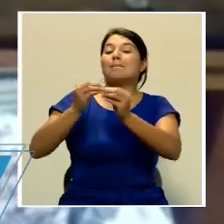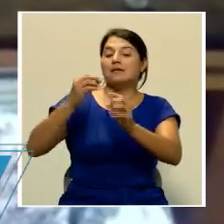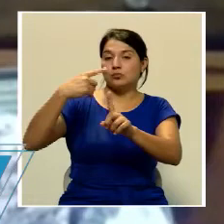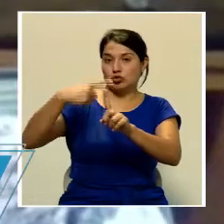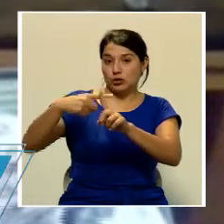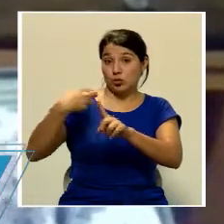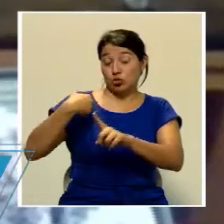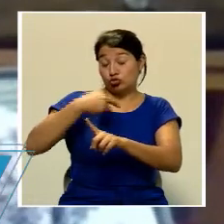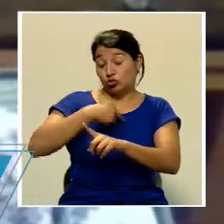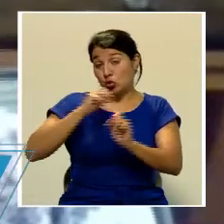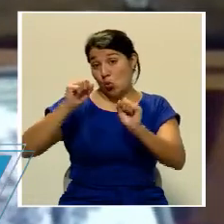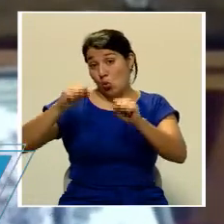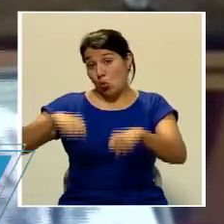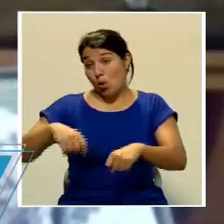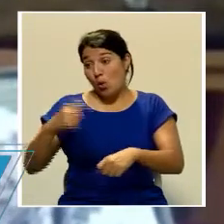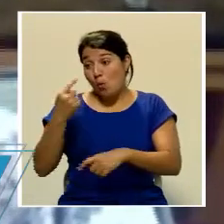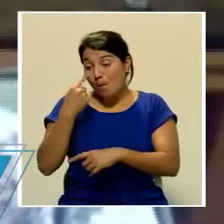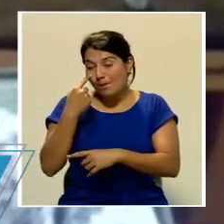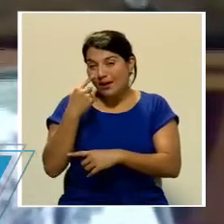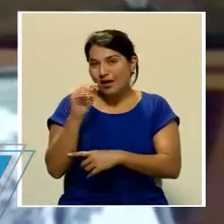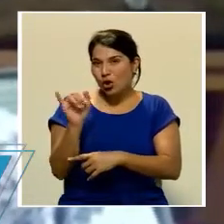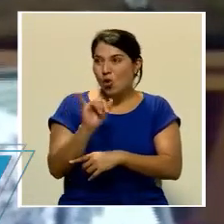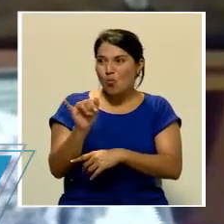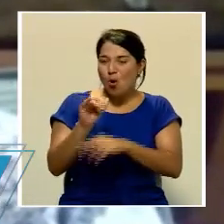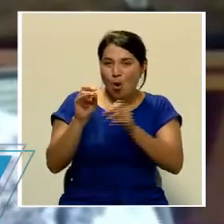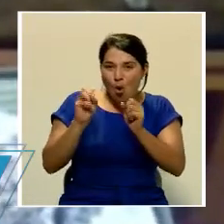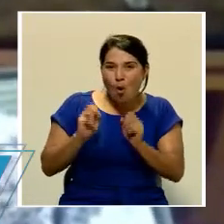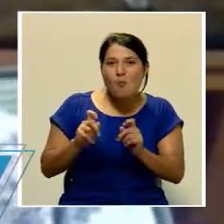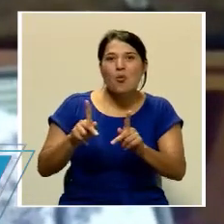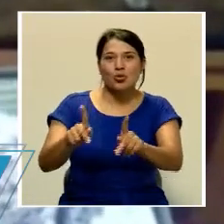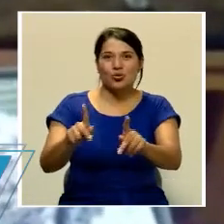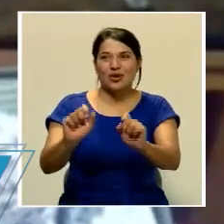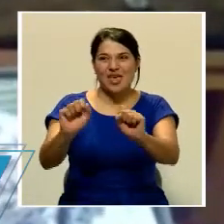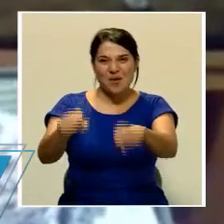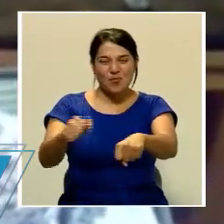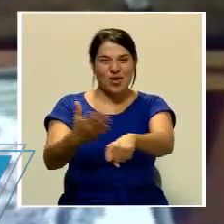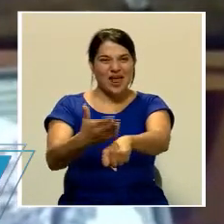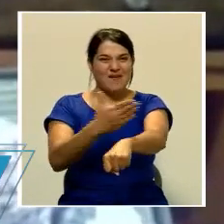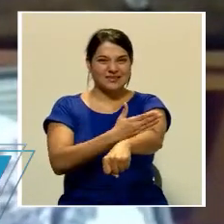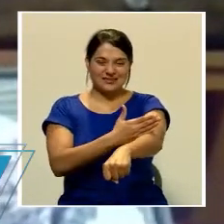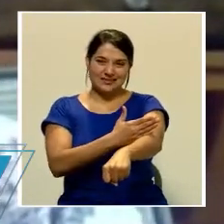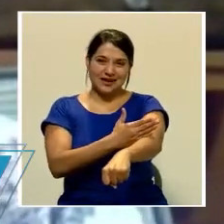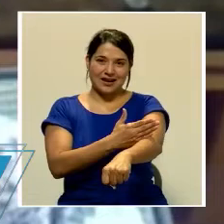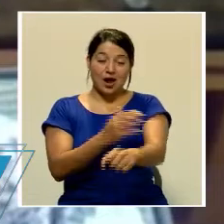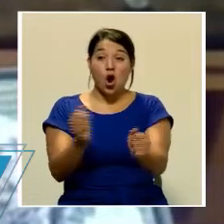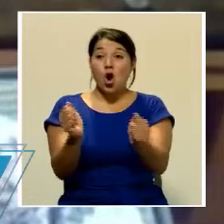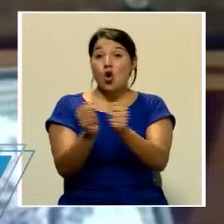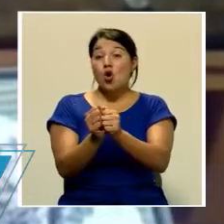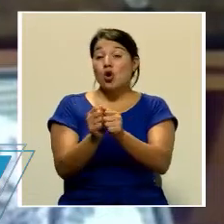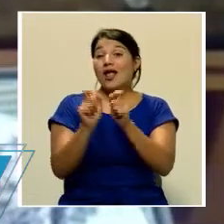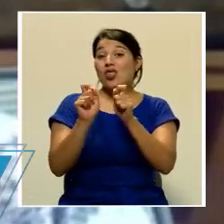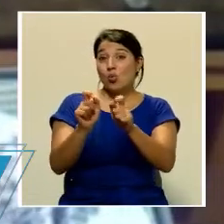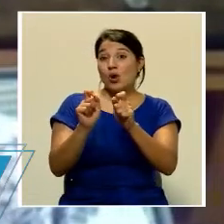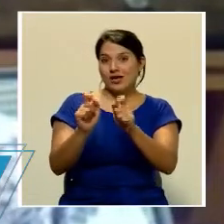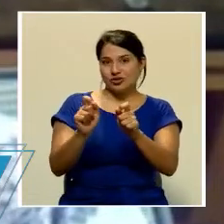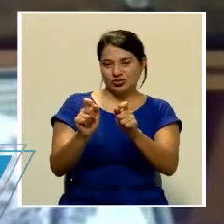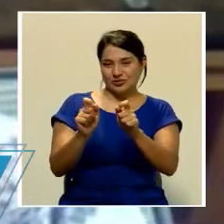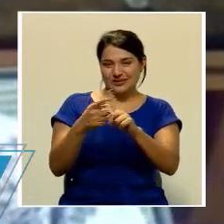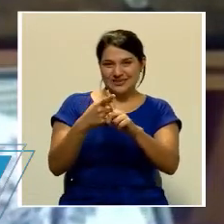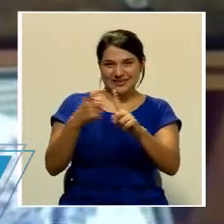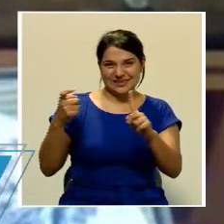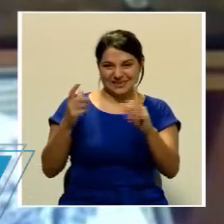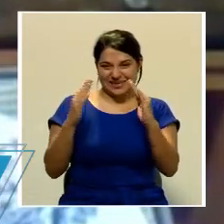ver una oportunidad en acelerar algo que en realidad tendría que haber sucedido hace bastante si existían los recursos, ¿verdad?